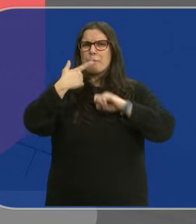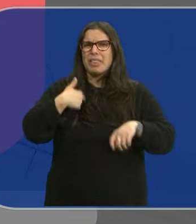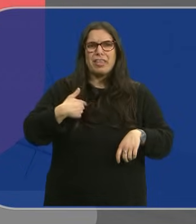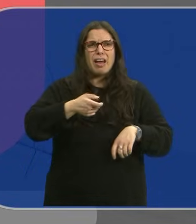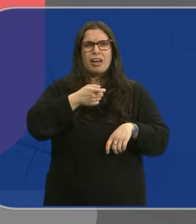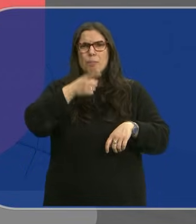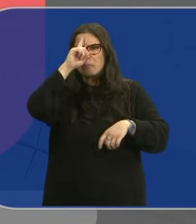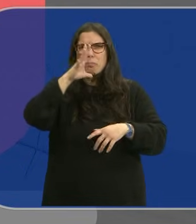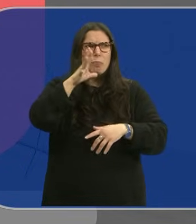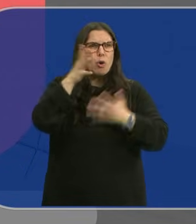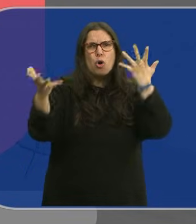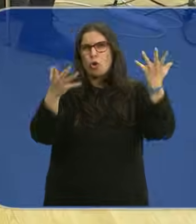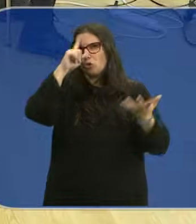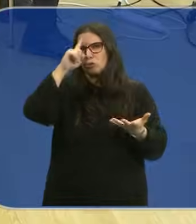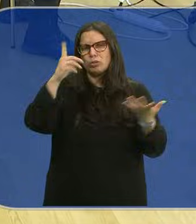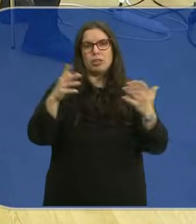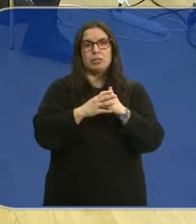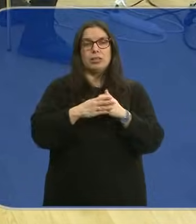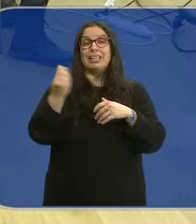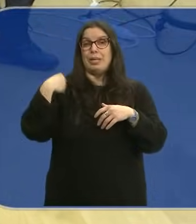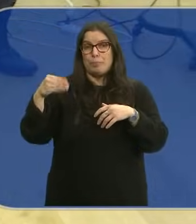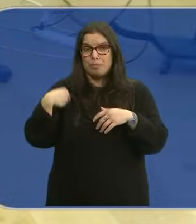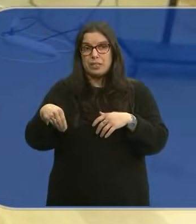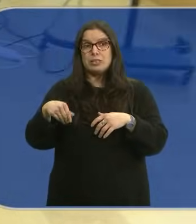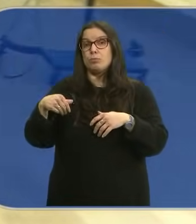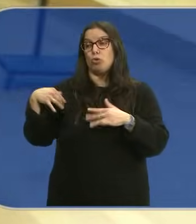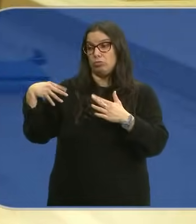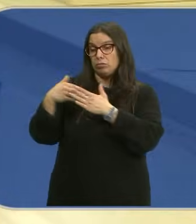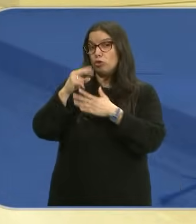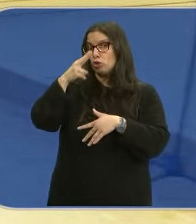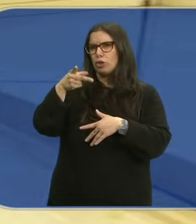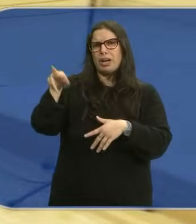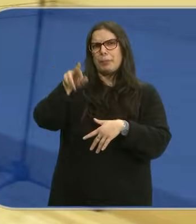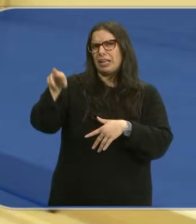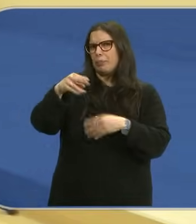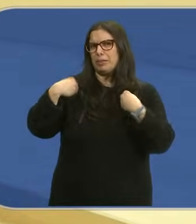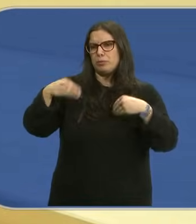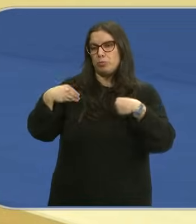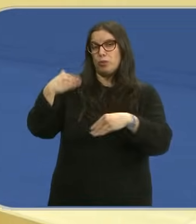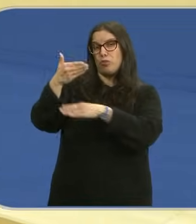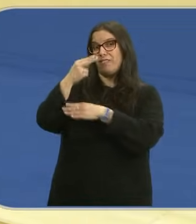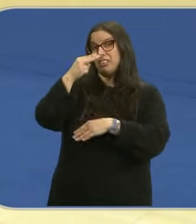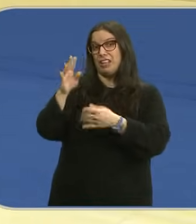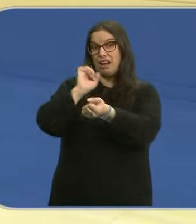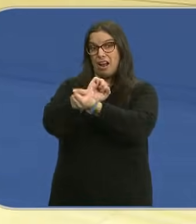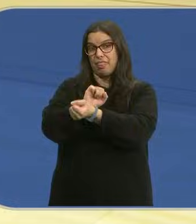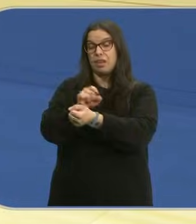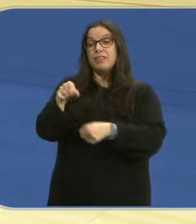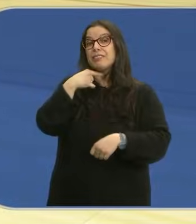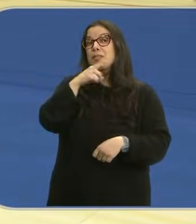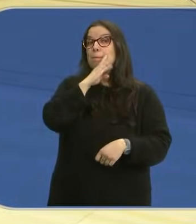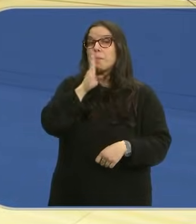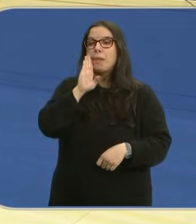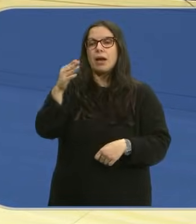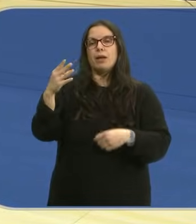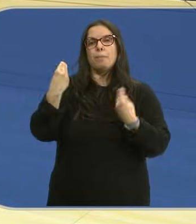que no sabía ni por qué le había dado. Misma versión que le ha repetido estos 2 años en sus visitas a prisión. La madre, que ha explicado que el